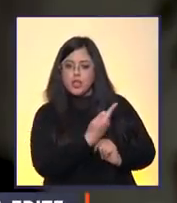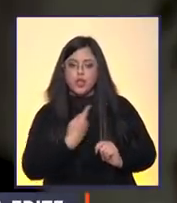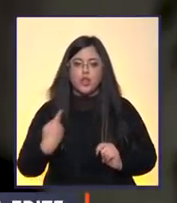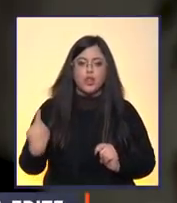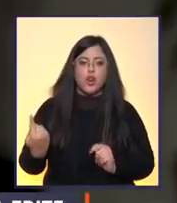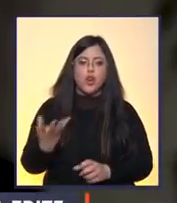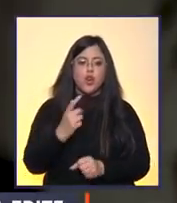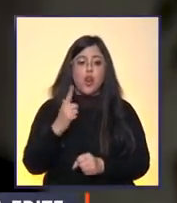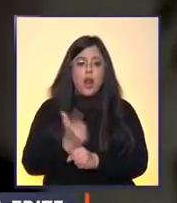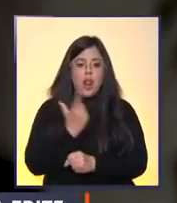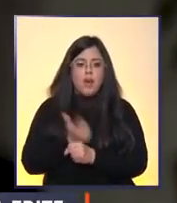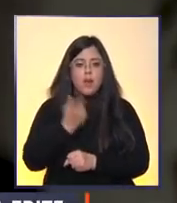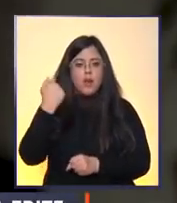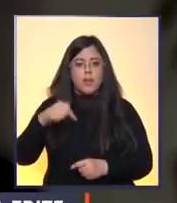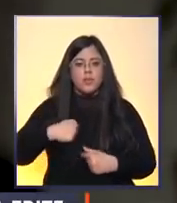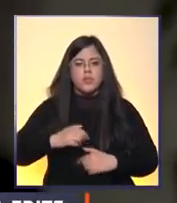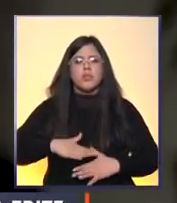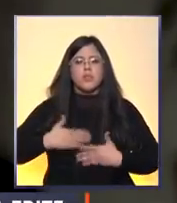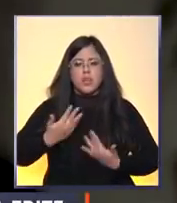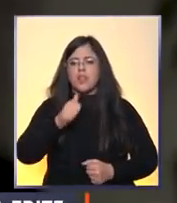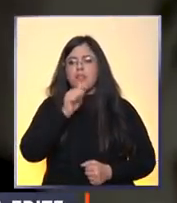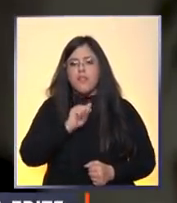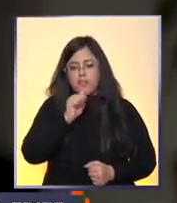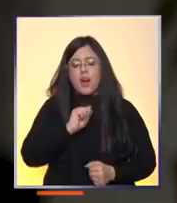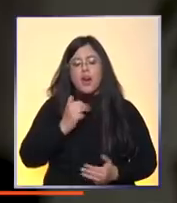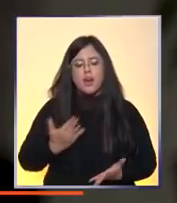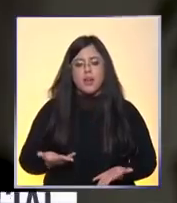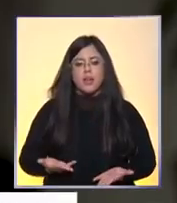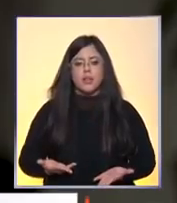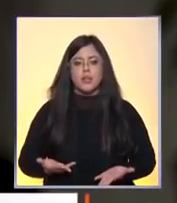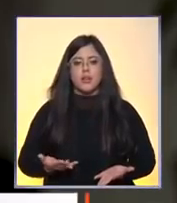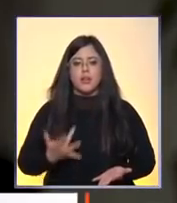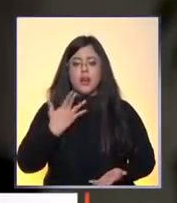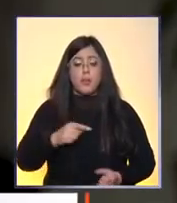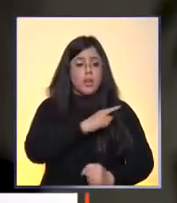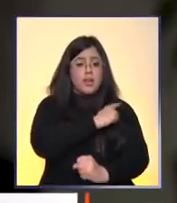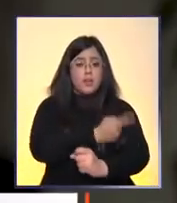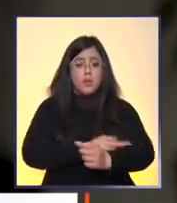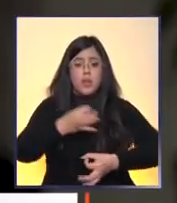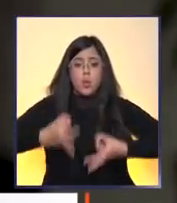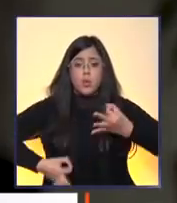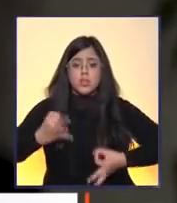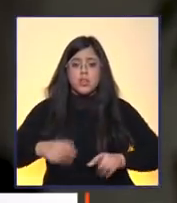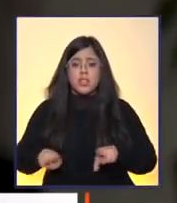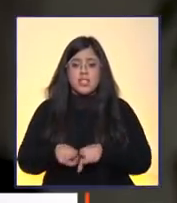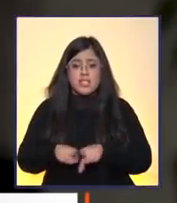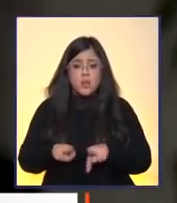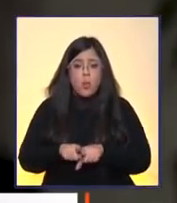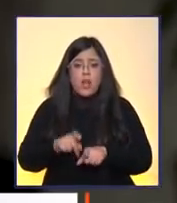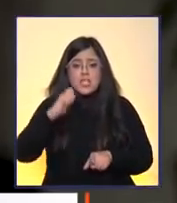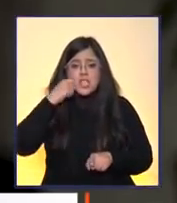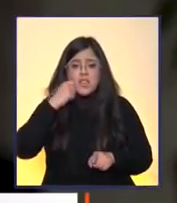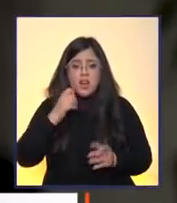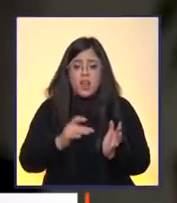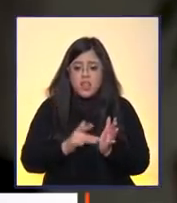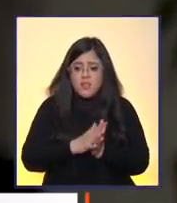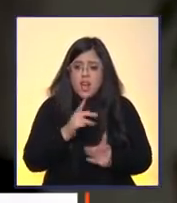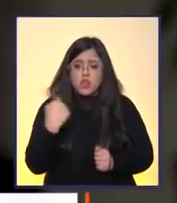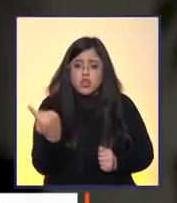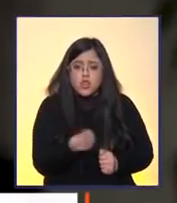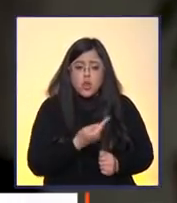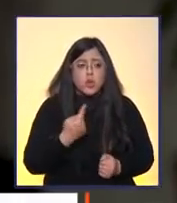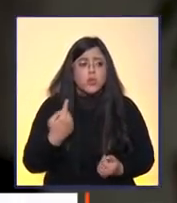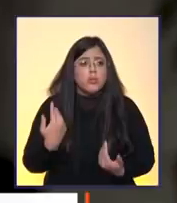siento que faltó un poco con nosotros, como que el Poder Judicial quedó en deuda con nosotros. Nadie nos dijo, les